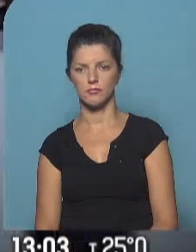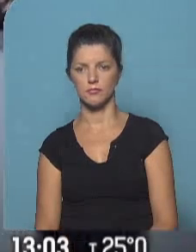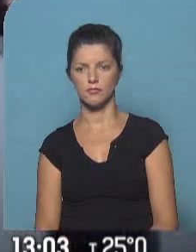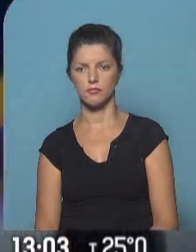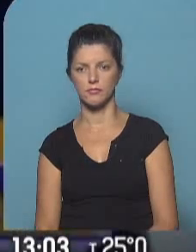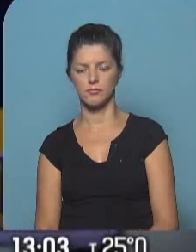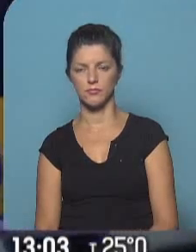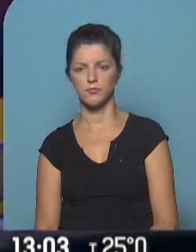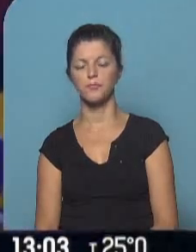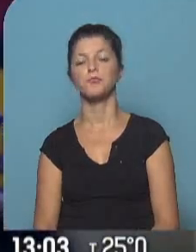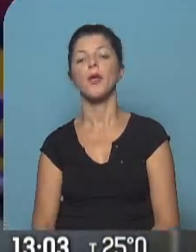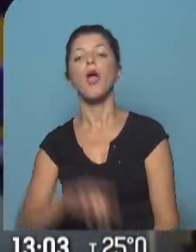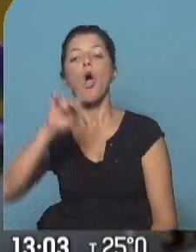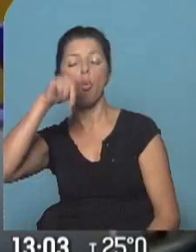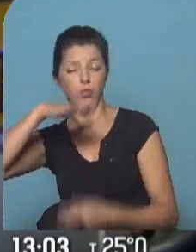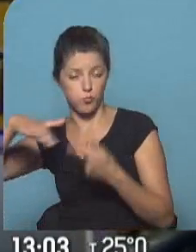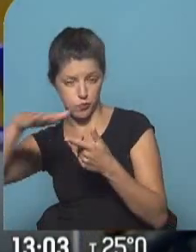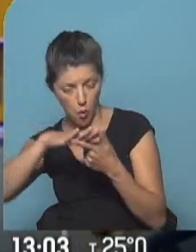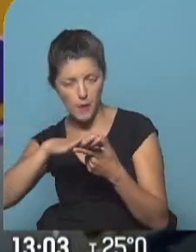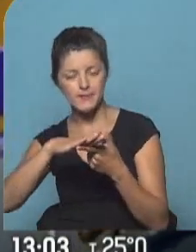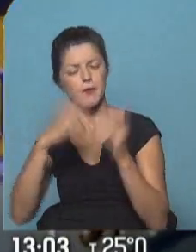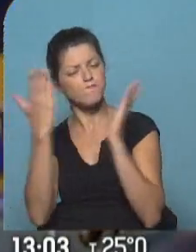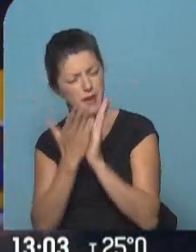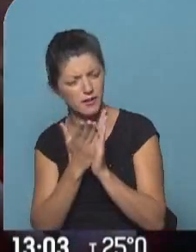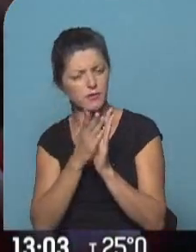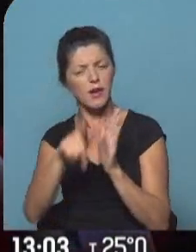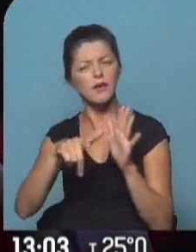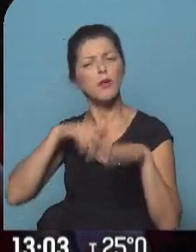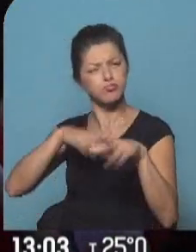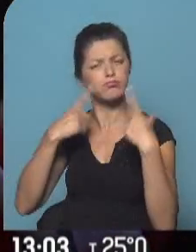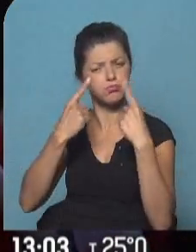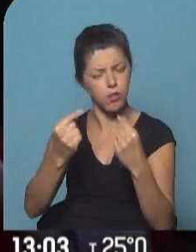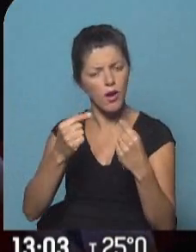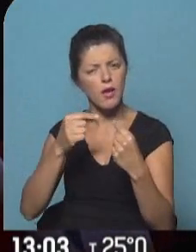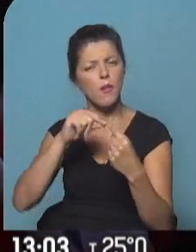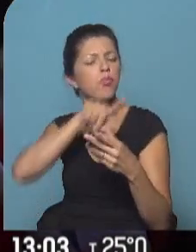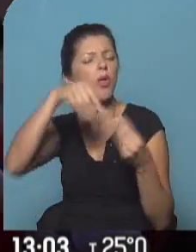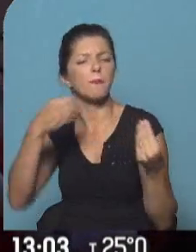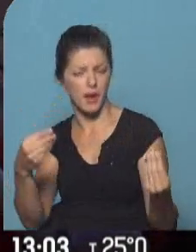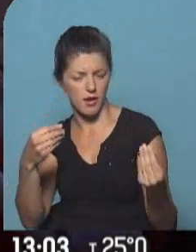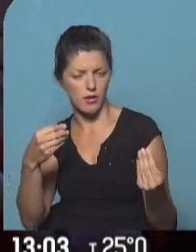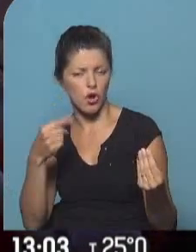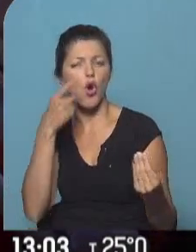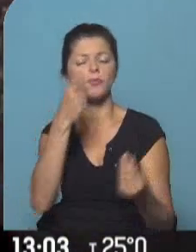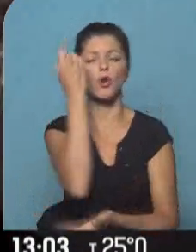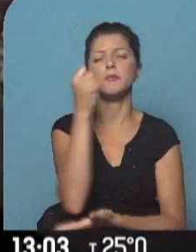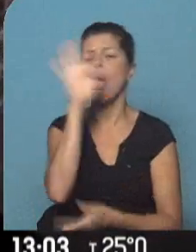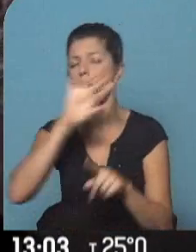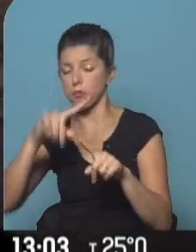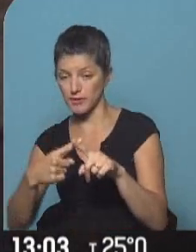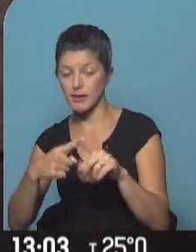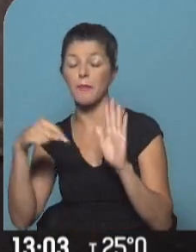Se debate desde afuera de Irán si el motivo de la rebelión es económico o político, pero lo cierto es que no es posible